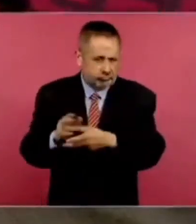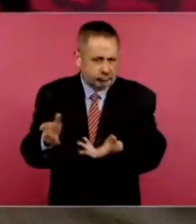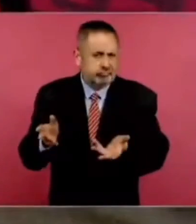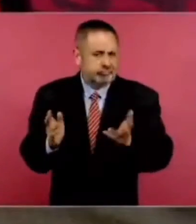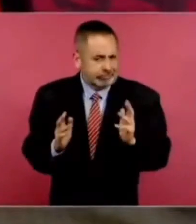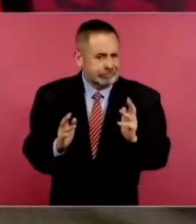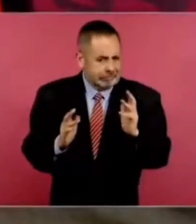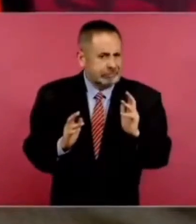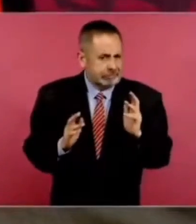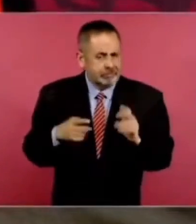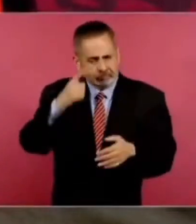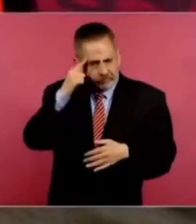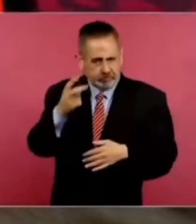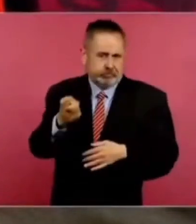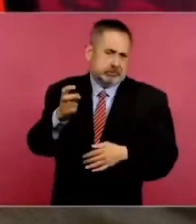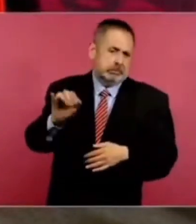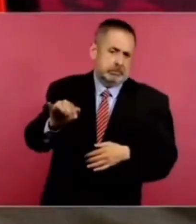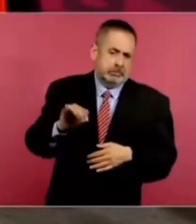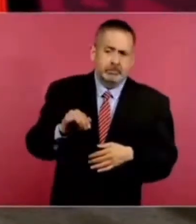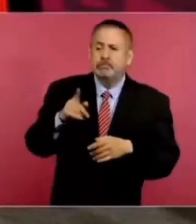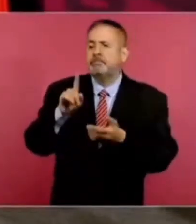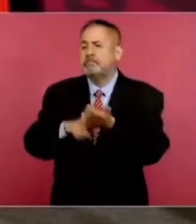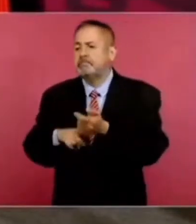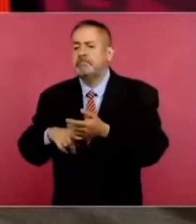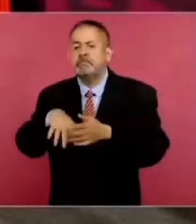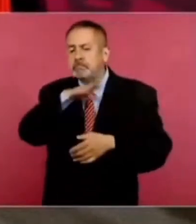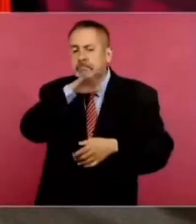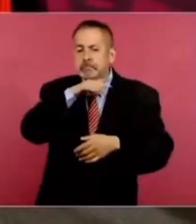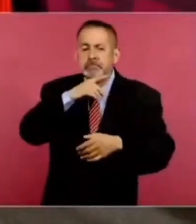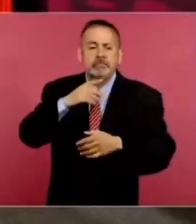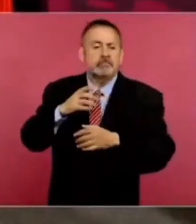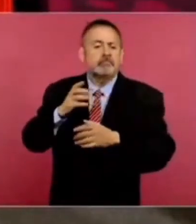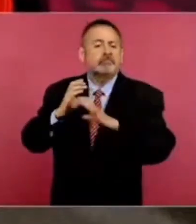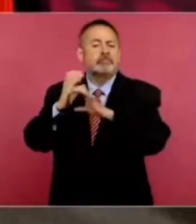para que tengan un camión recolector de basura,